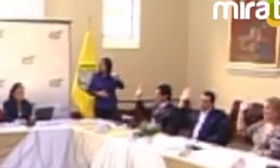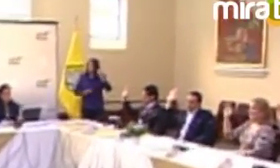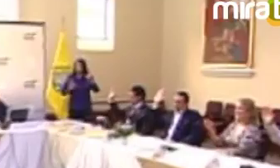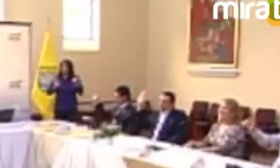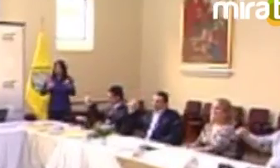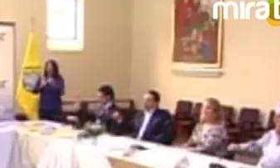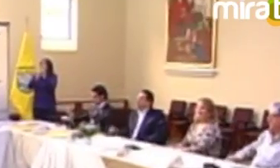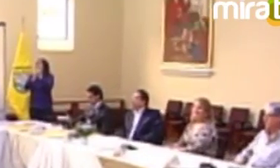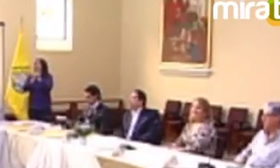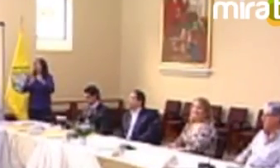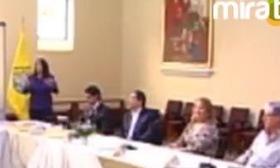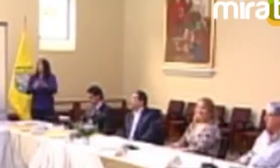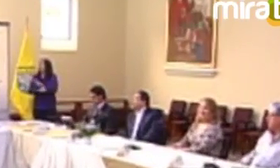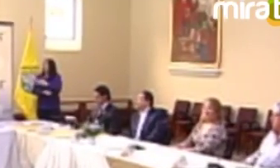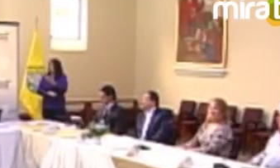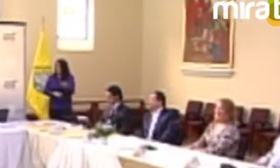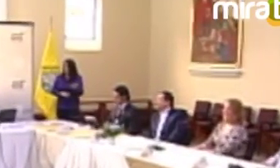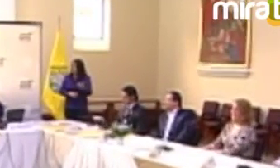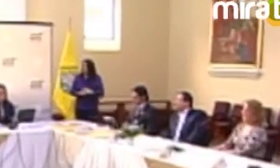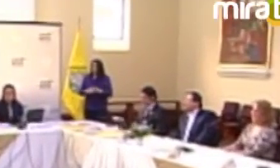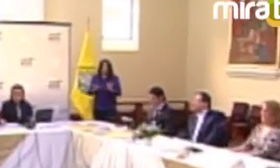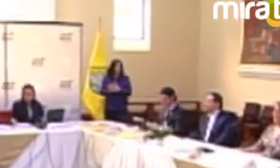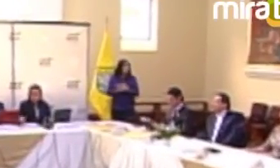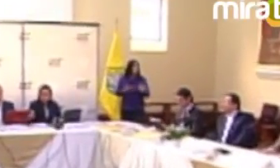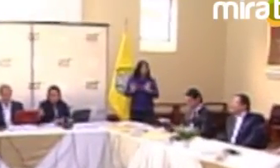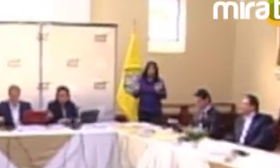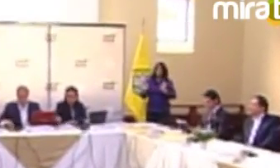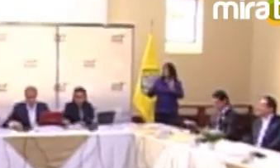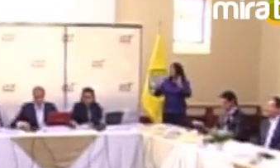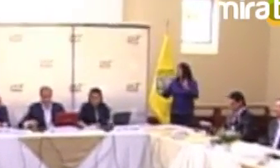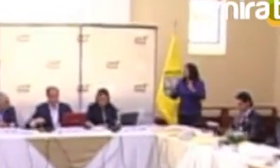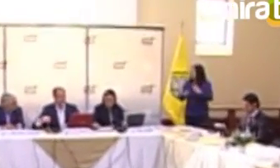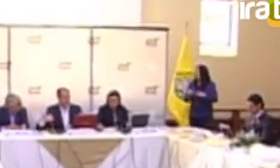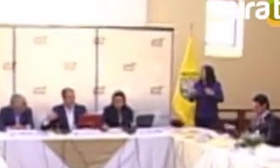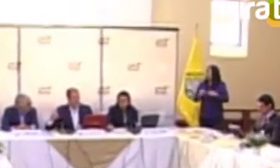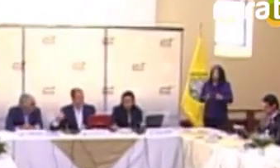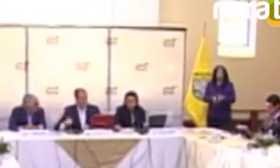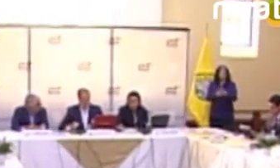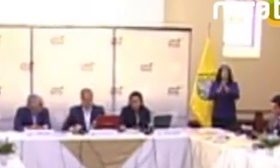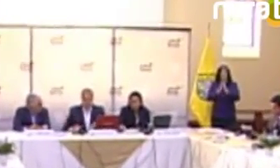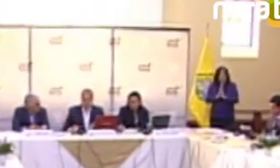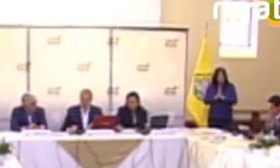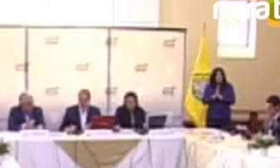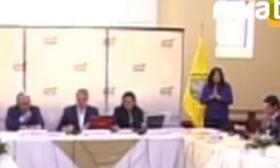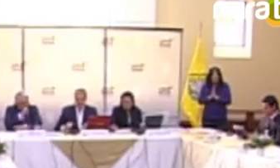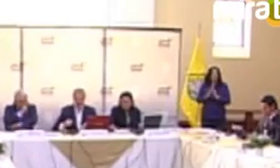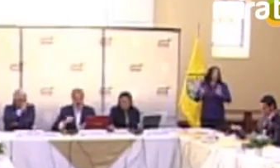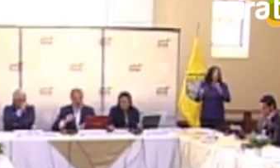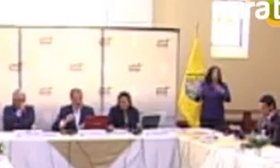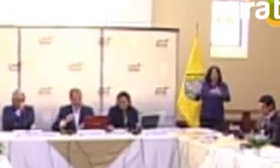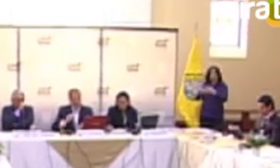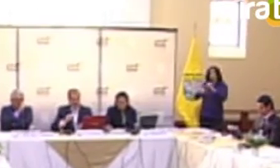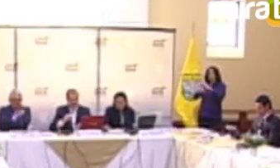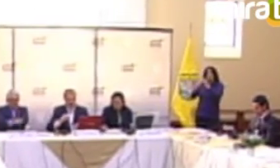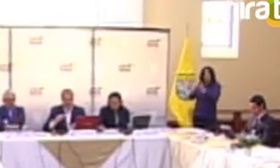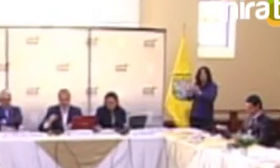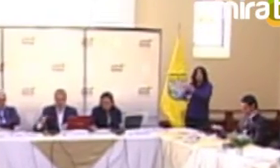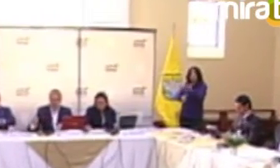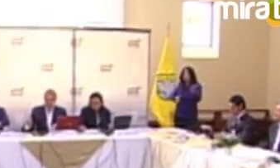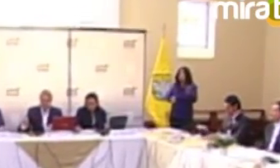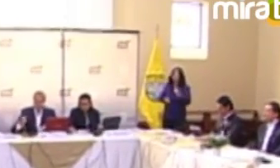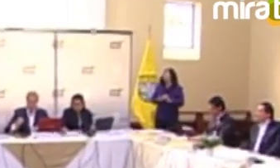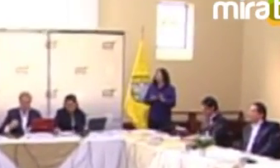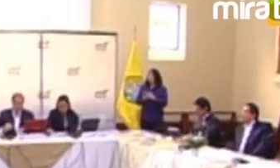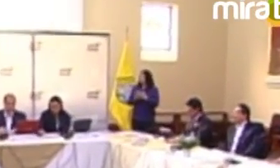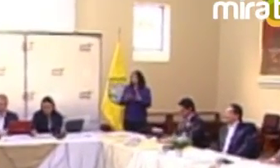se ha aprobado por unanimidad. No hay más temas que tratar, sin embargo voy a pedirles a los miembros del Consejo que